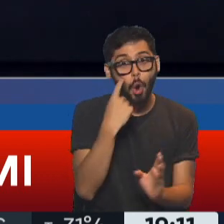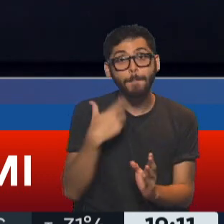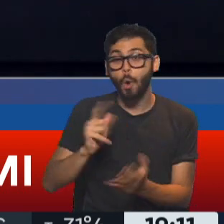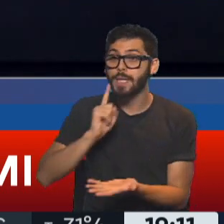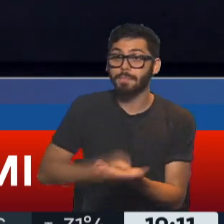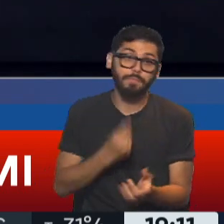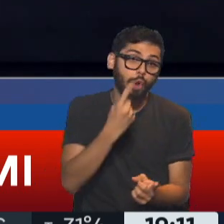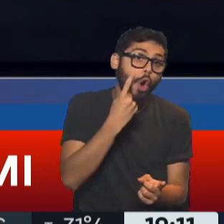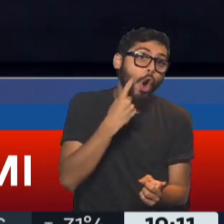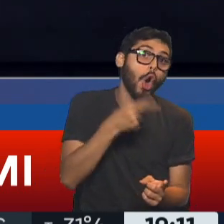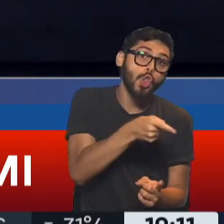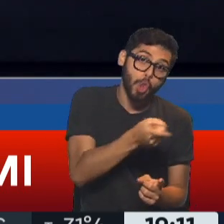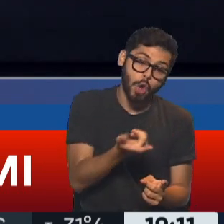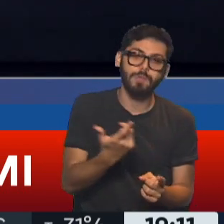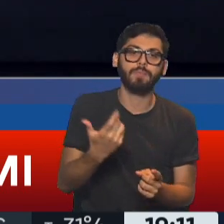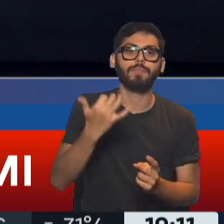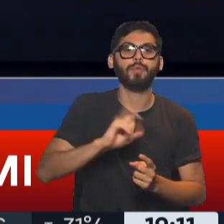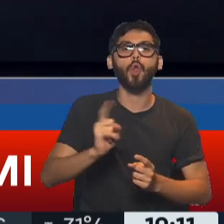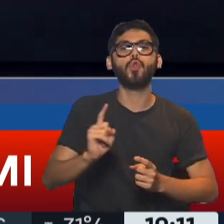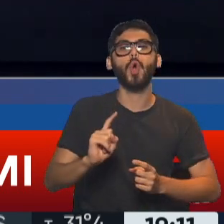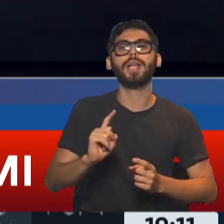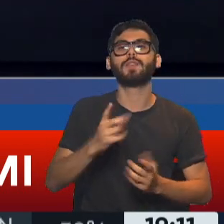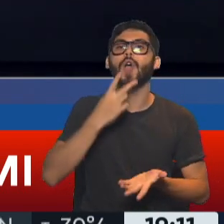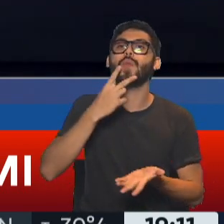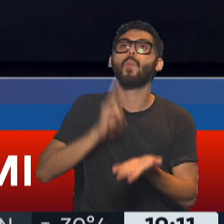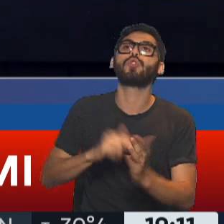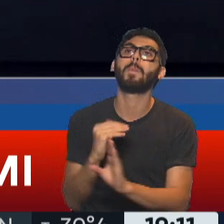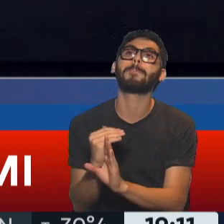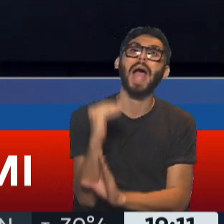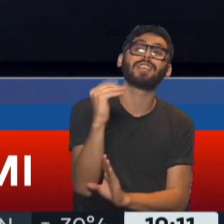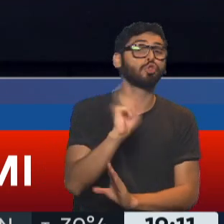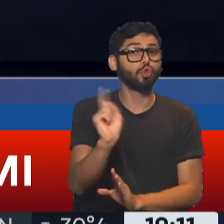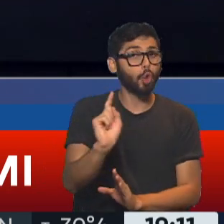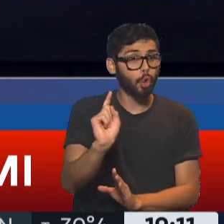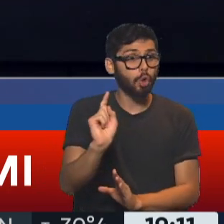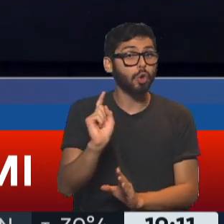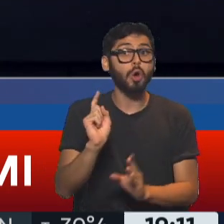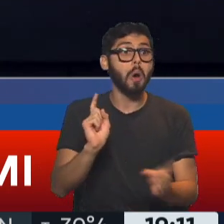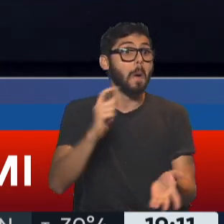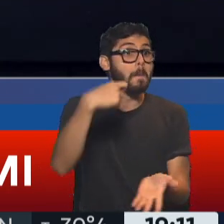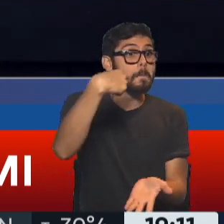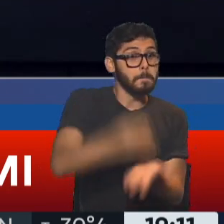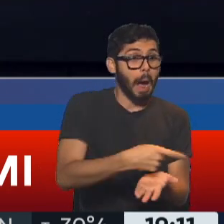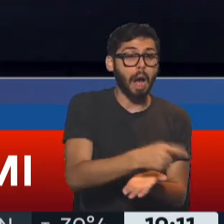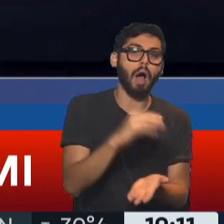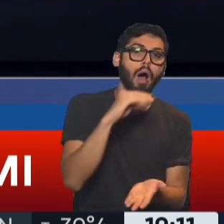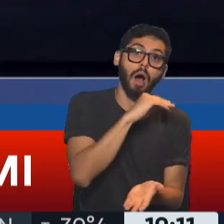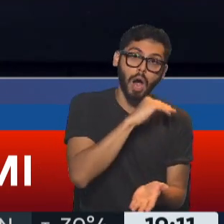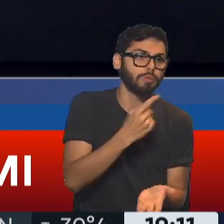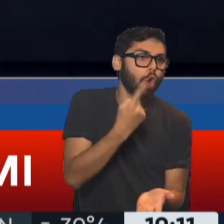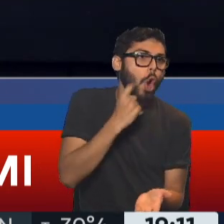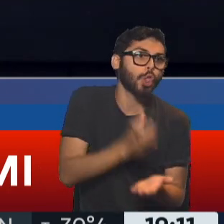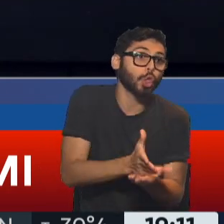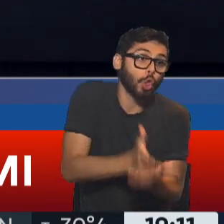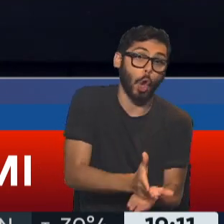en ese sentido que no necesariamente son aumento de impuestos, sino controlar a aquellos que deben pagar el impuesto, aquellos con mayor